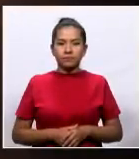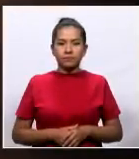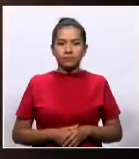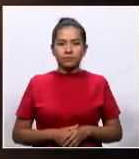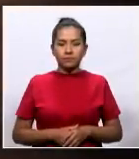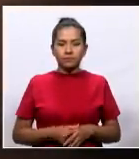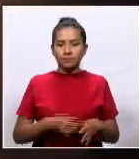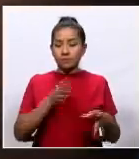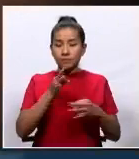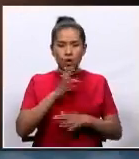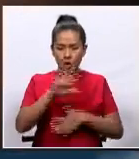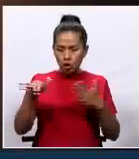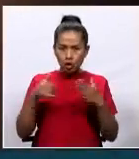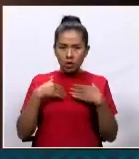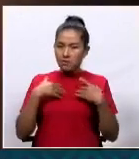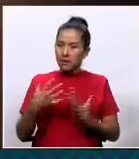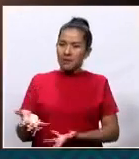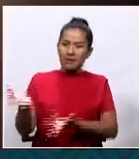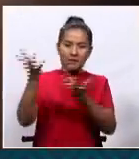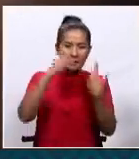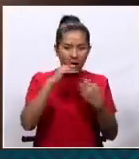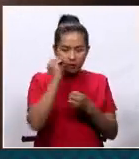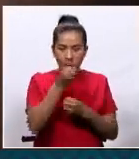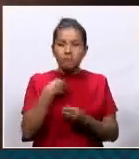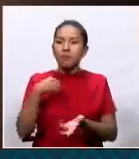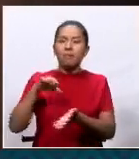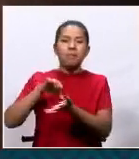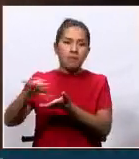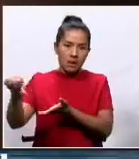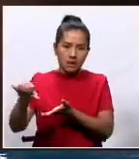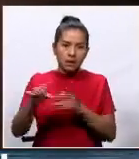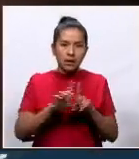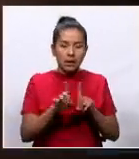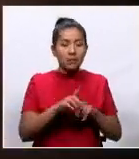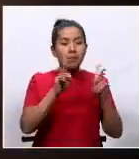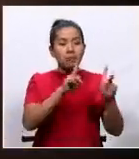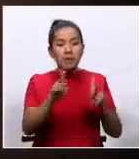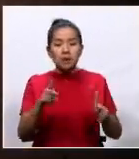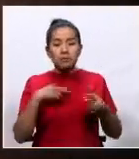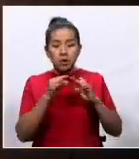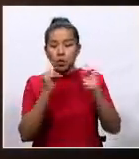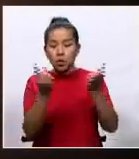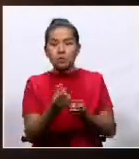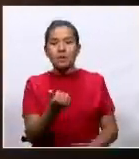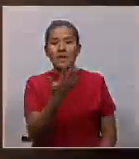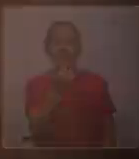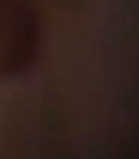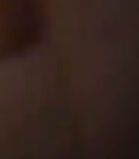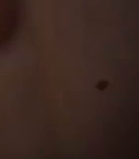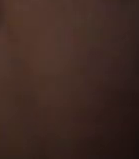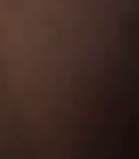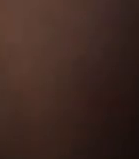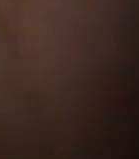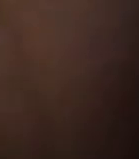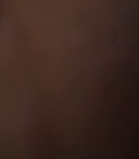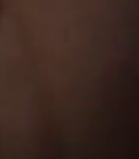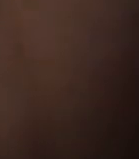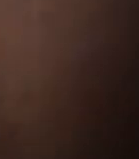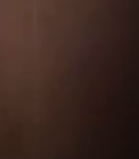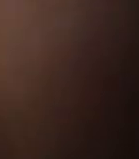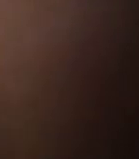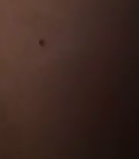la mercadería me afecta porque yo doy trabajo a 15 personas, son madres solteras, casi la mayoría, y